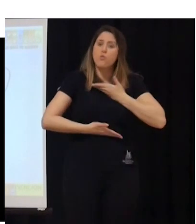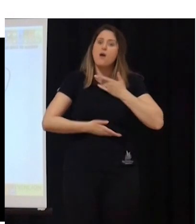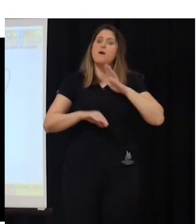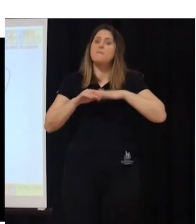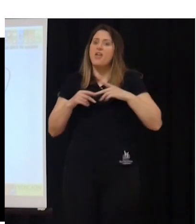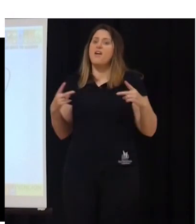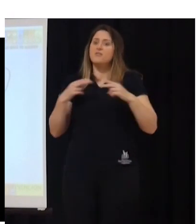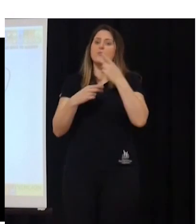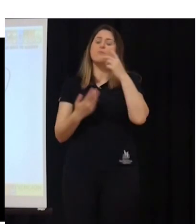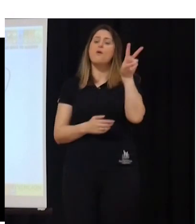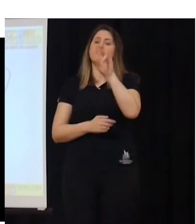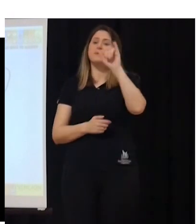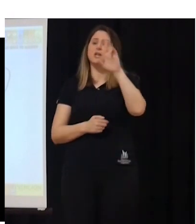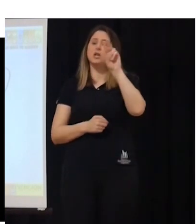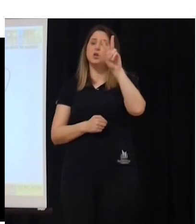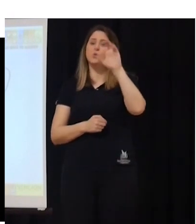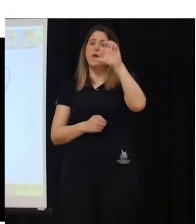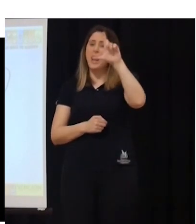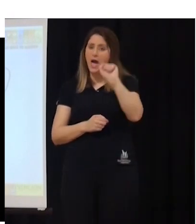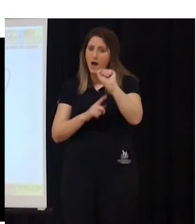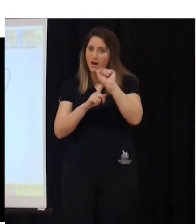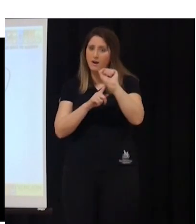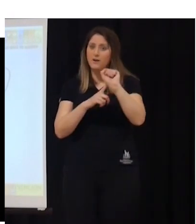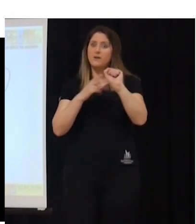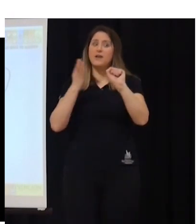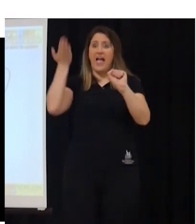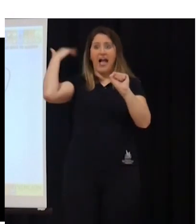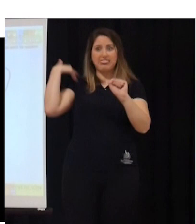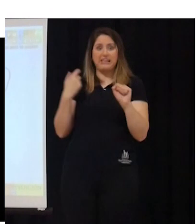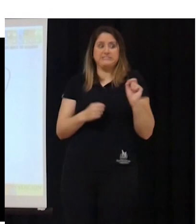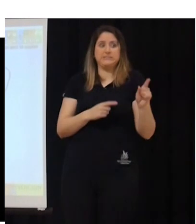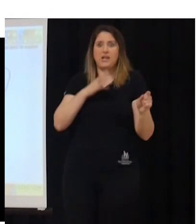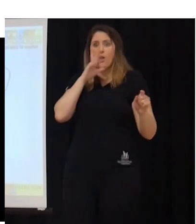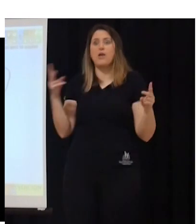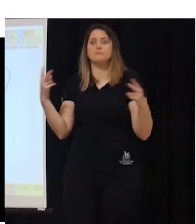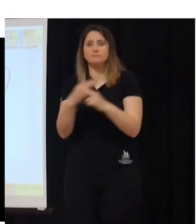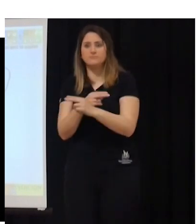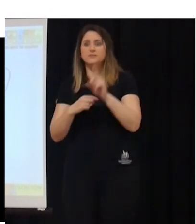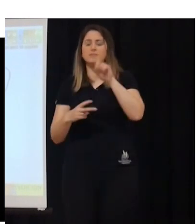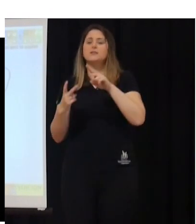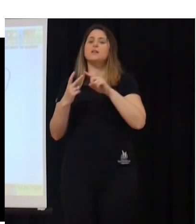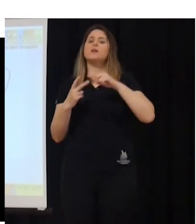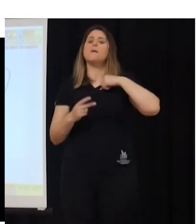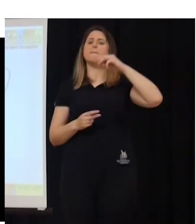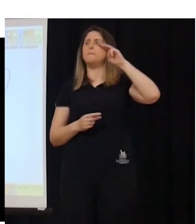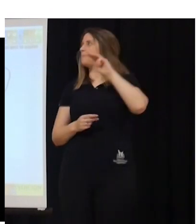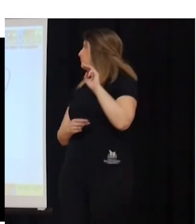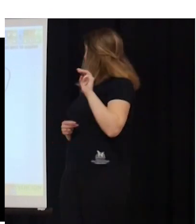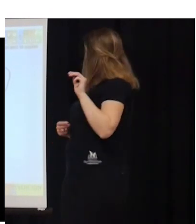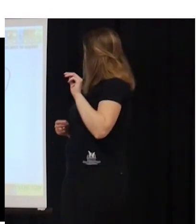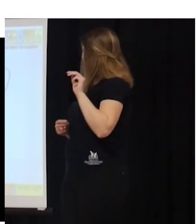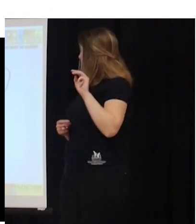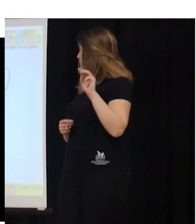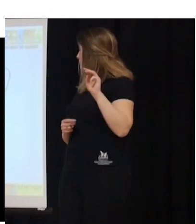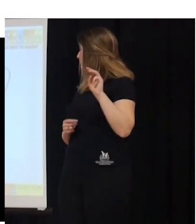problemas como la viruela, que esquilmaba la población. Problemas como la poliomielitis, que si